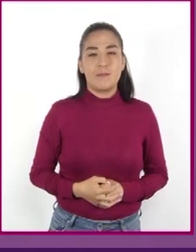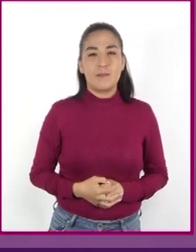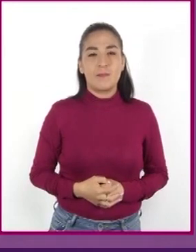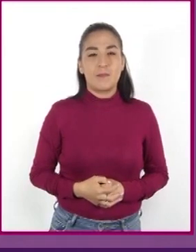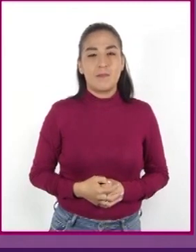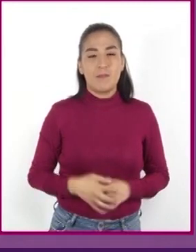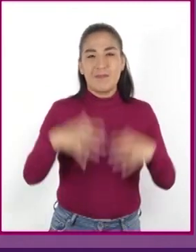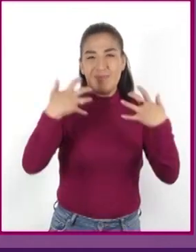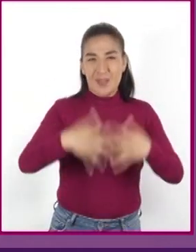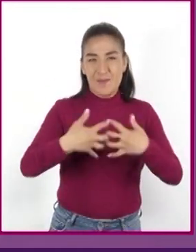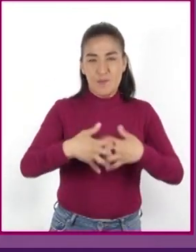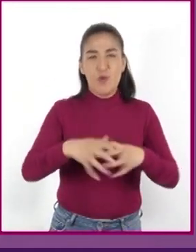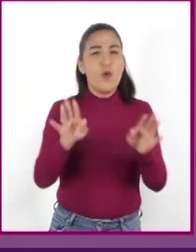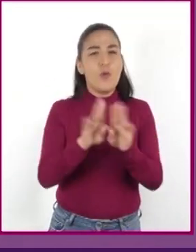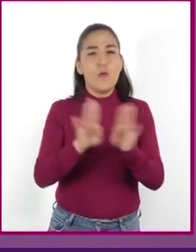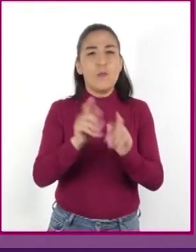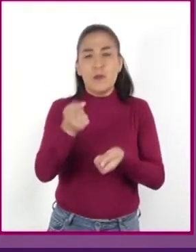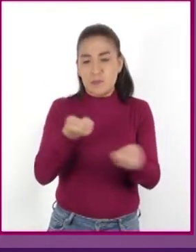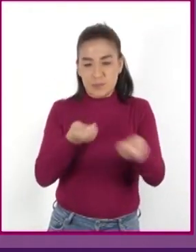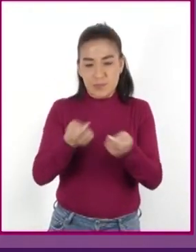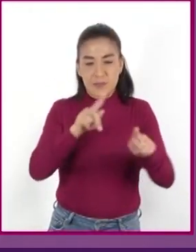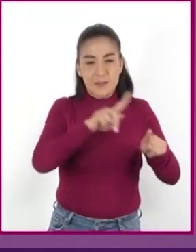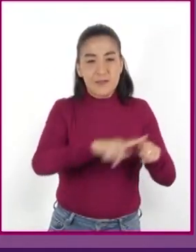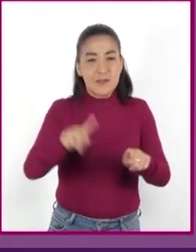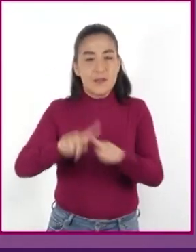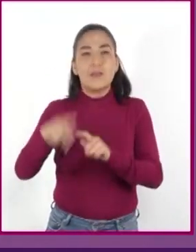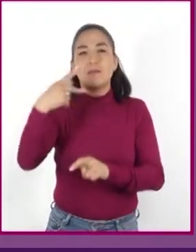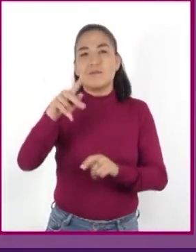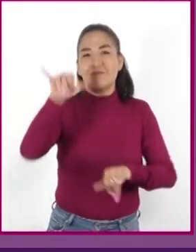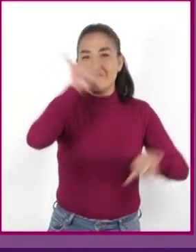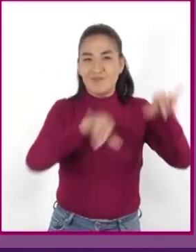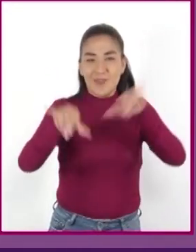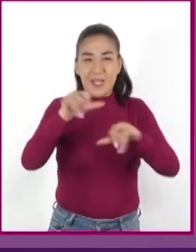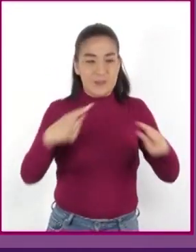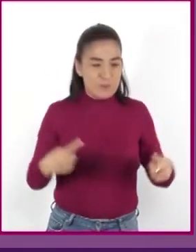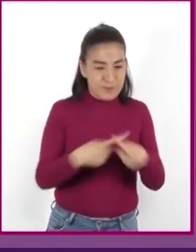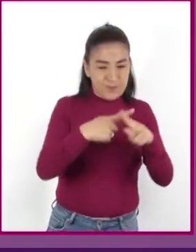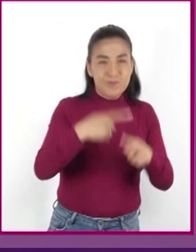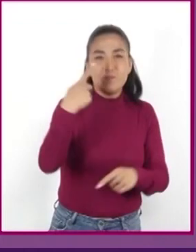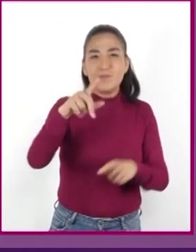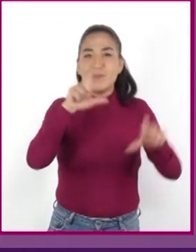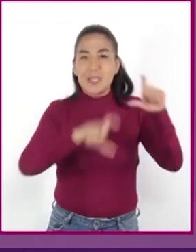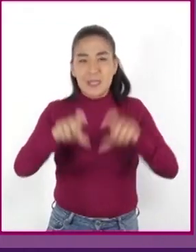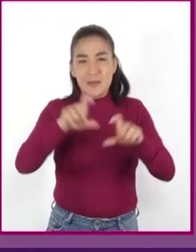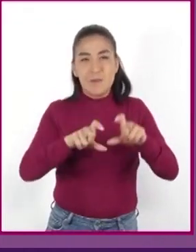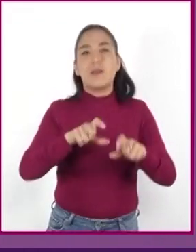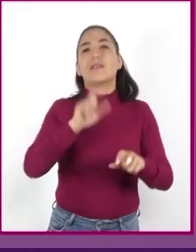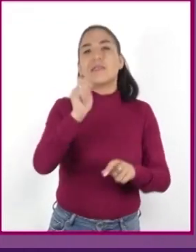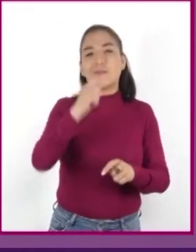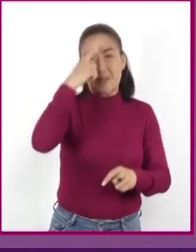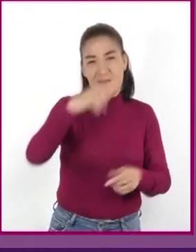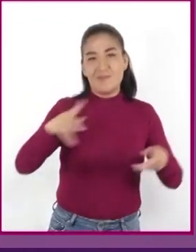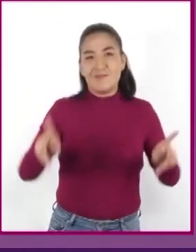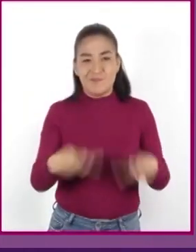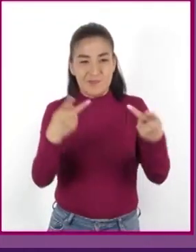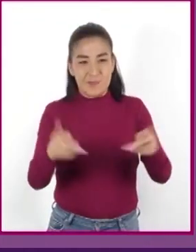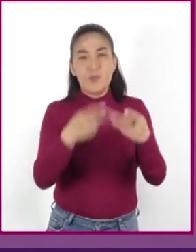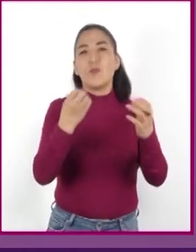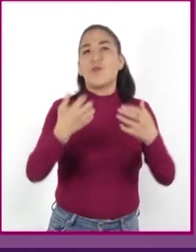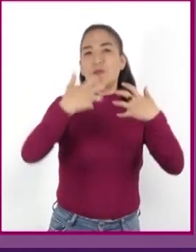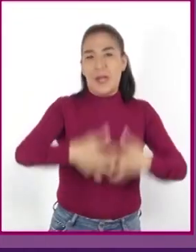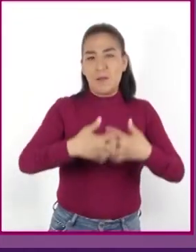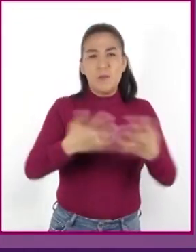La industria controla y utiliza diferentes reacciones químicas para la producción de diversos materiales.